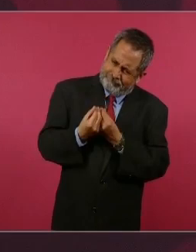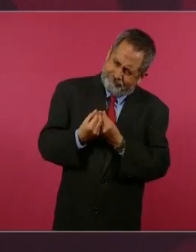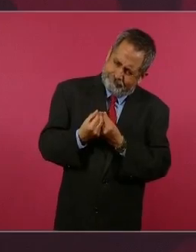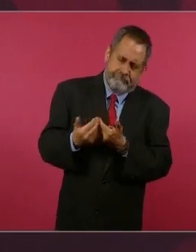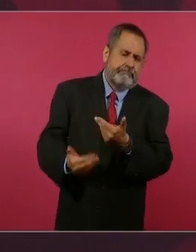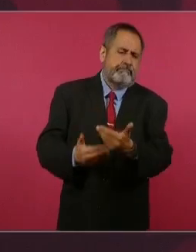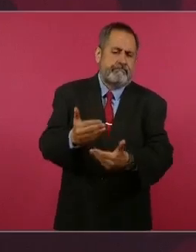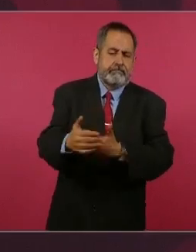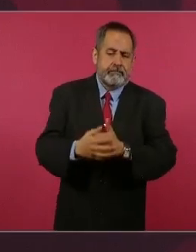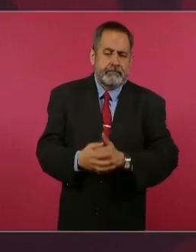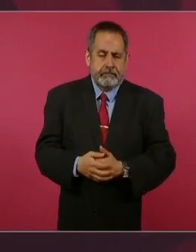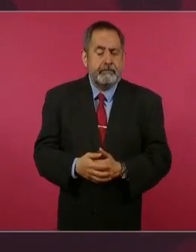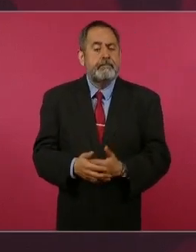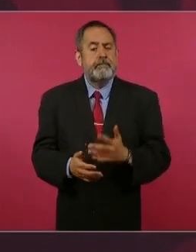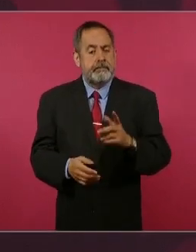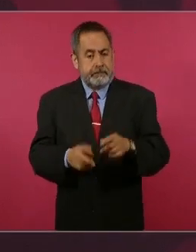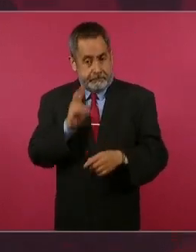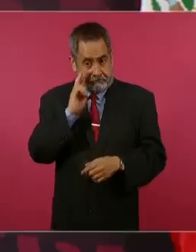vamos viendo esto.